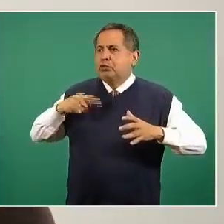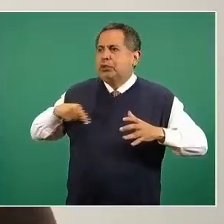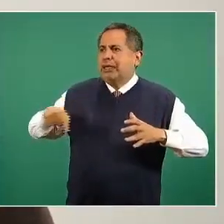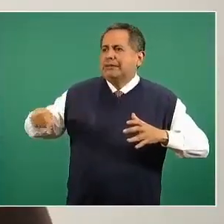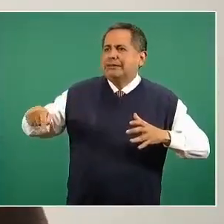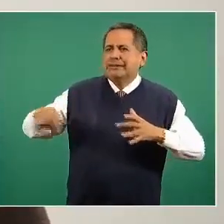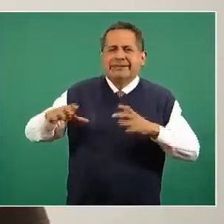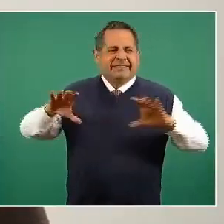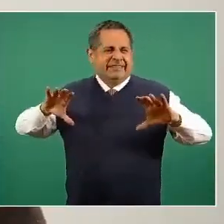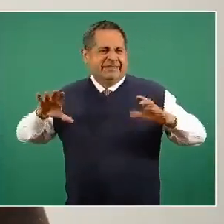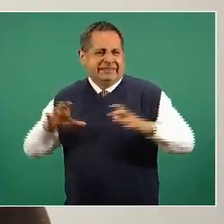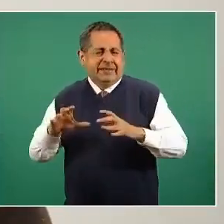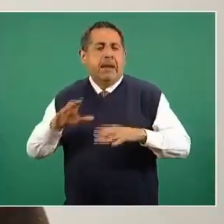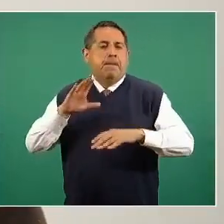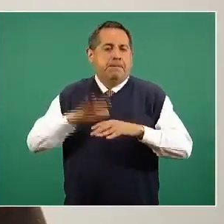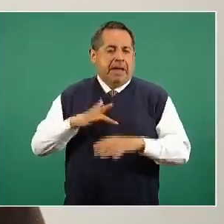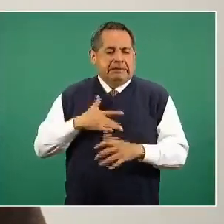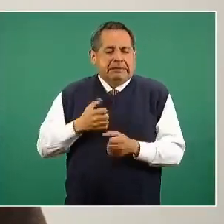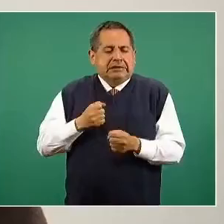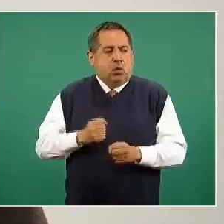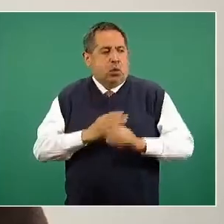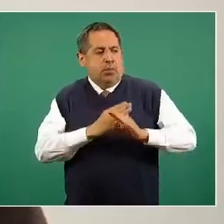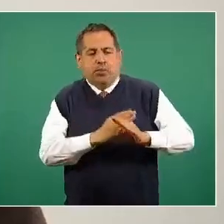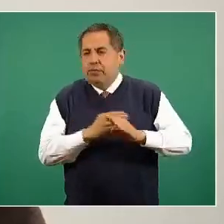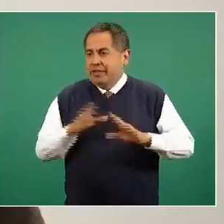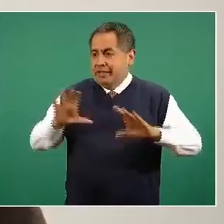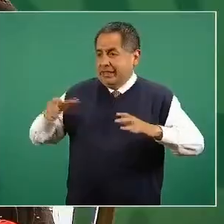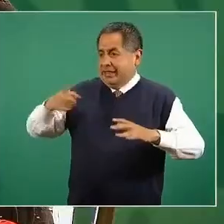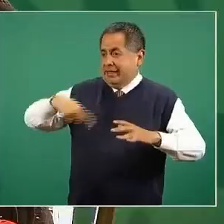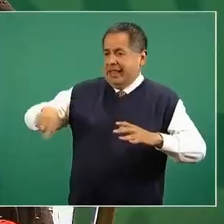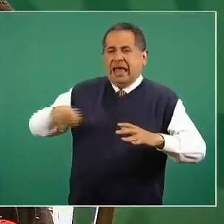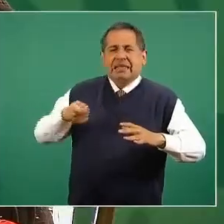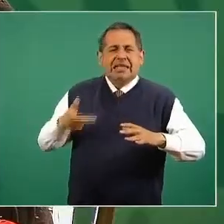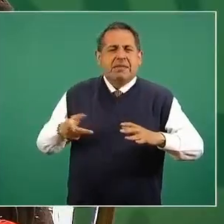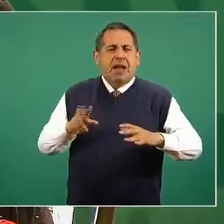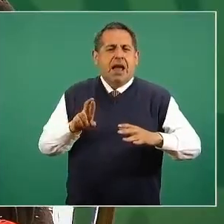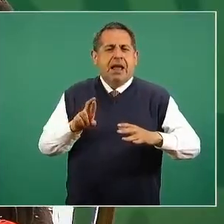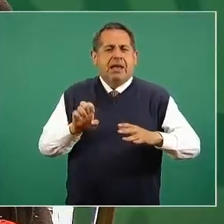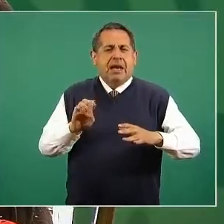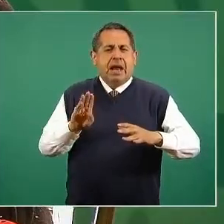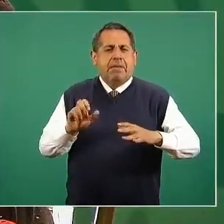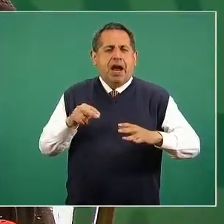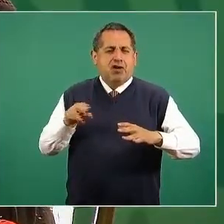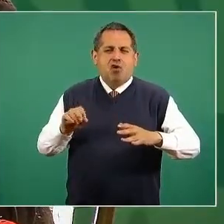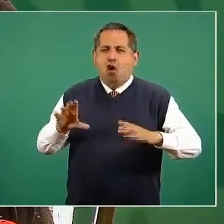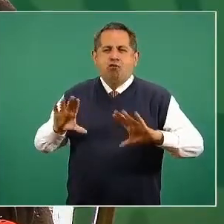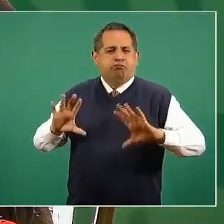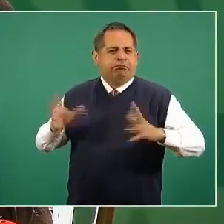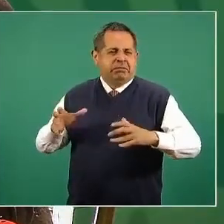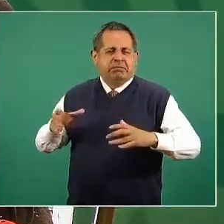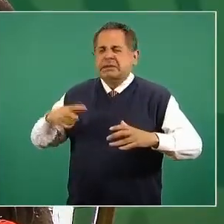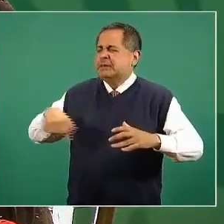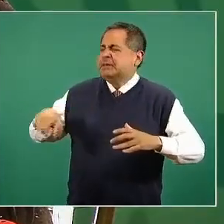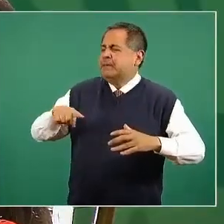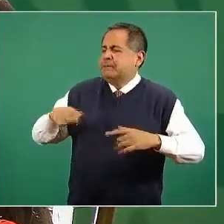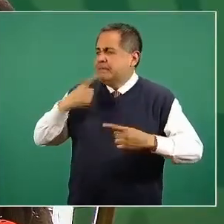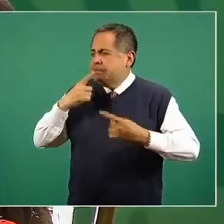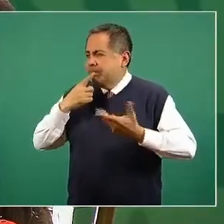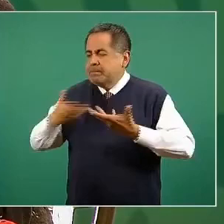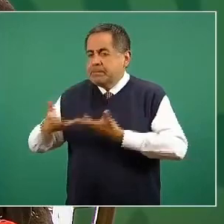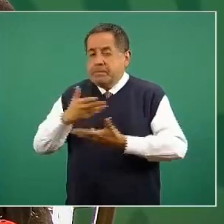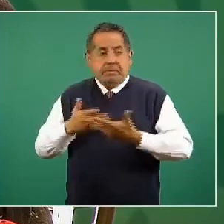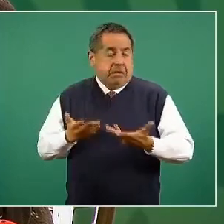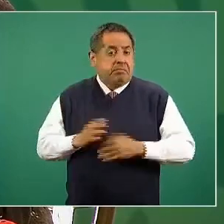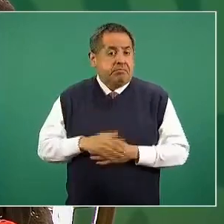y estamos protegiendo y rompiendo esas cadenas de transmisión. Entonces, no hay contraindicación, está en esta parte